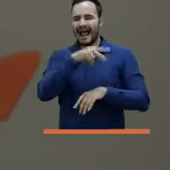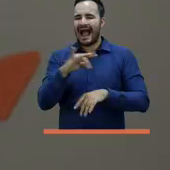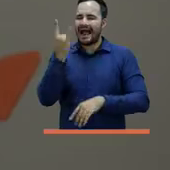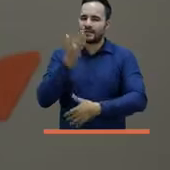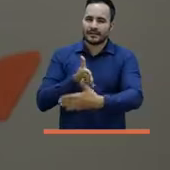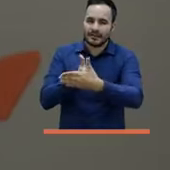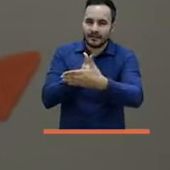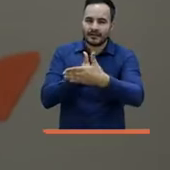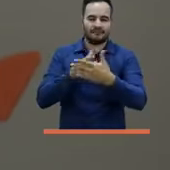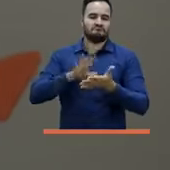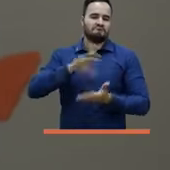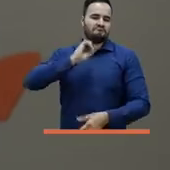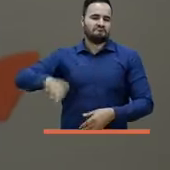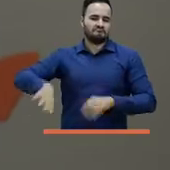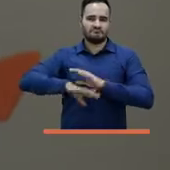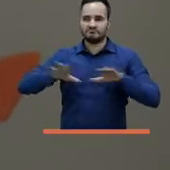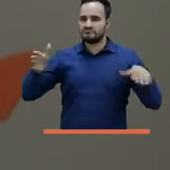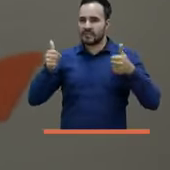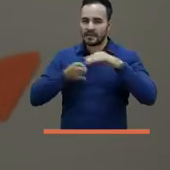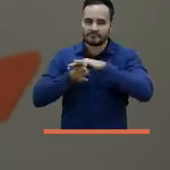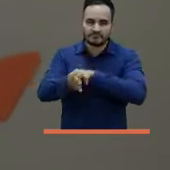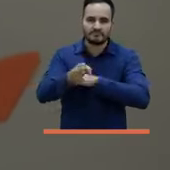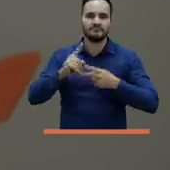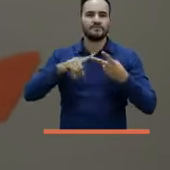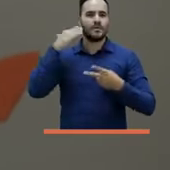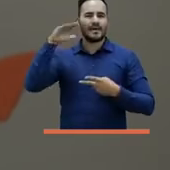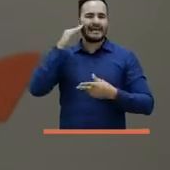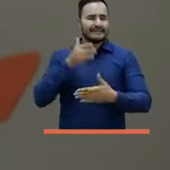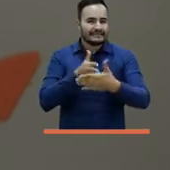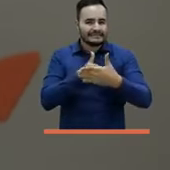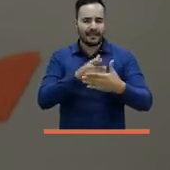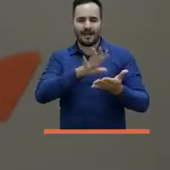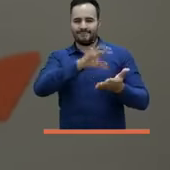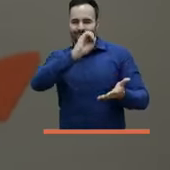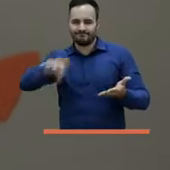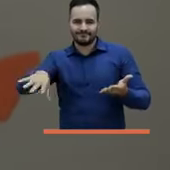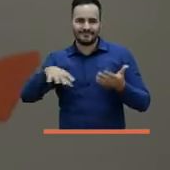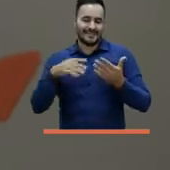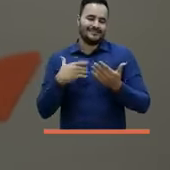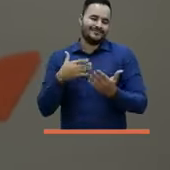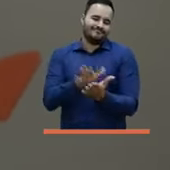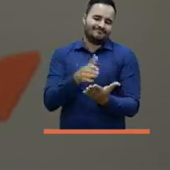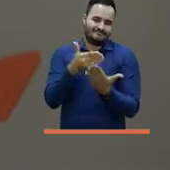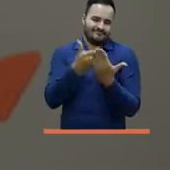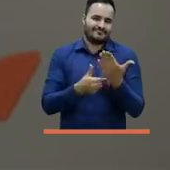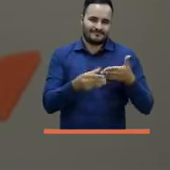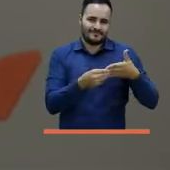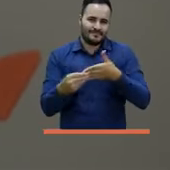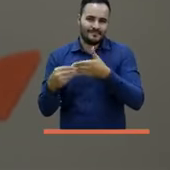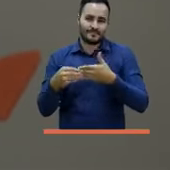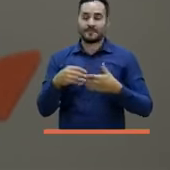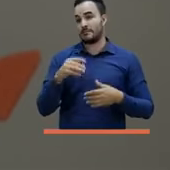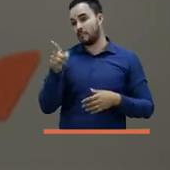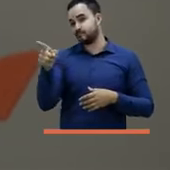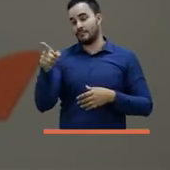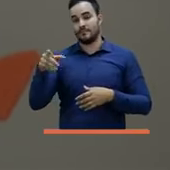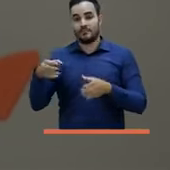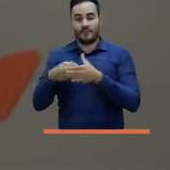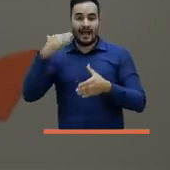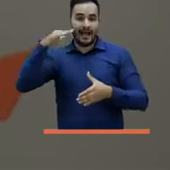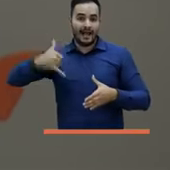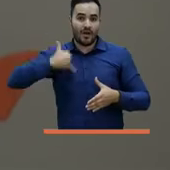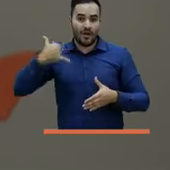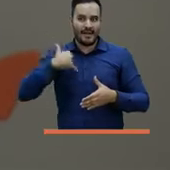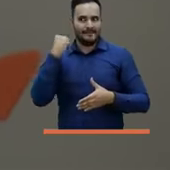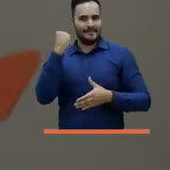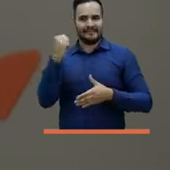de acceso que hay para las mujeres y en este caso particular para las mujeres jóvenes entonces estamos en este trabajo acompañando